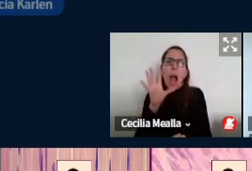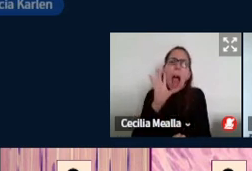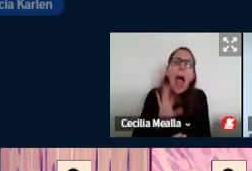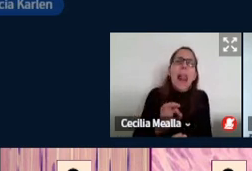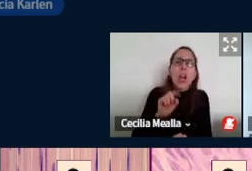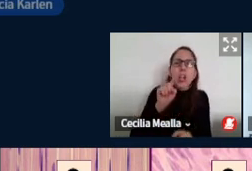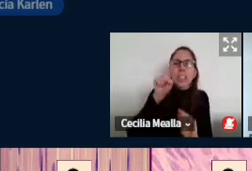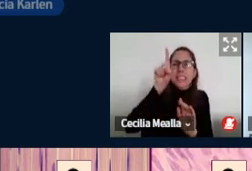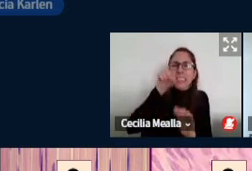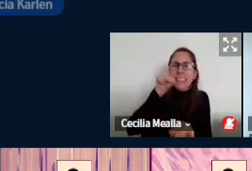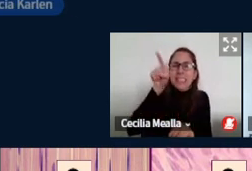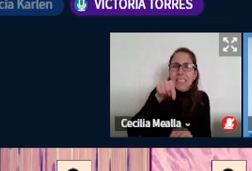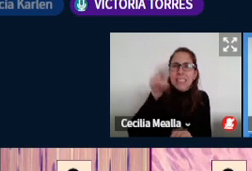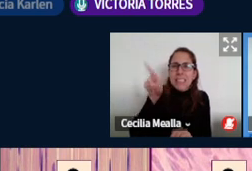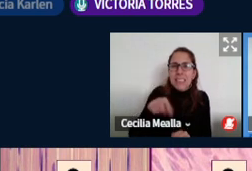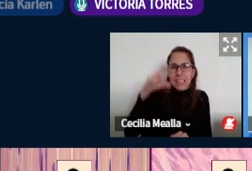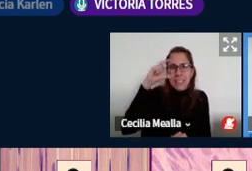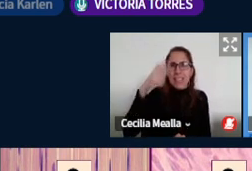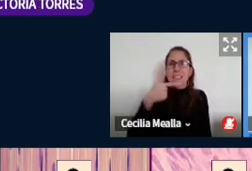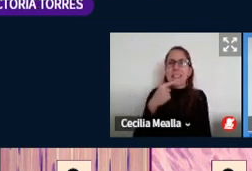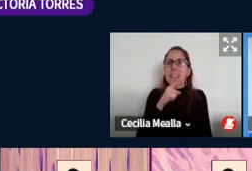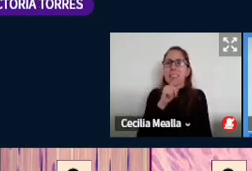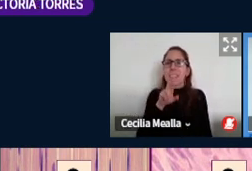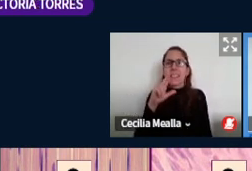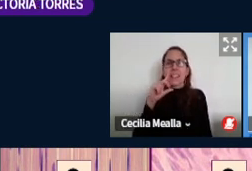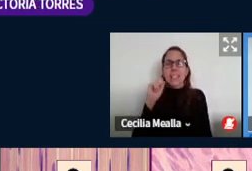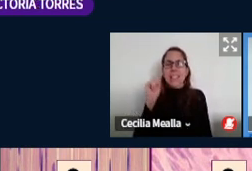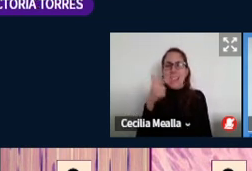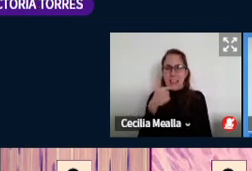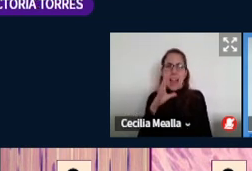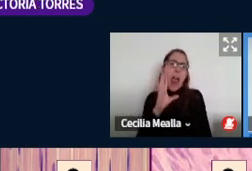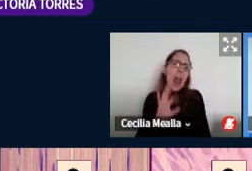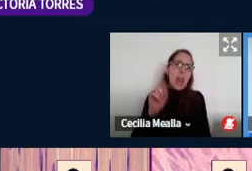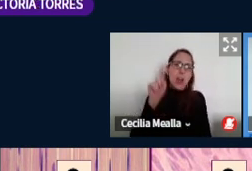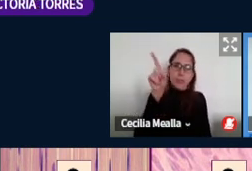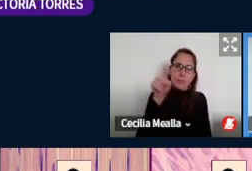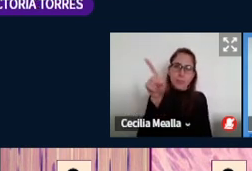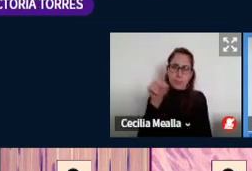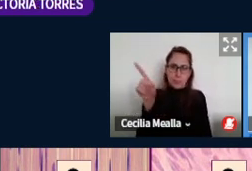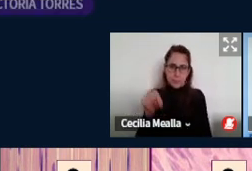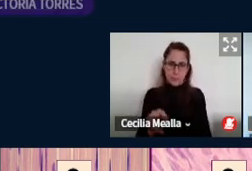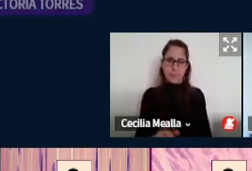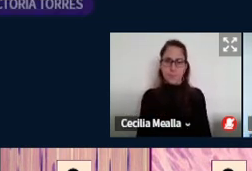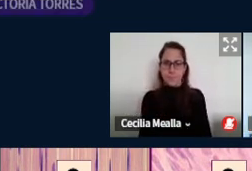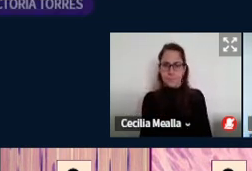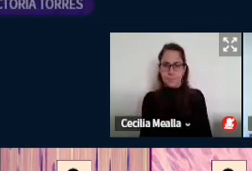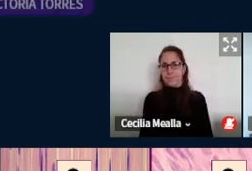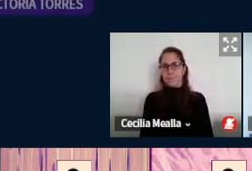si igual se ven mucho en esta imagen. No, en esta no, pero acá buscamos otra que por ahí se ve mejor.